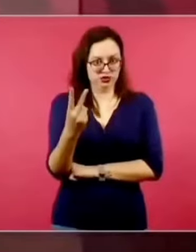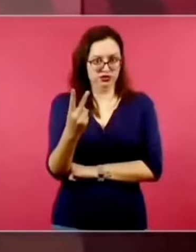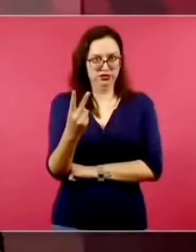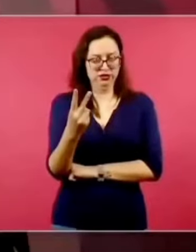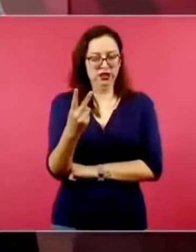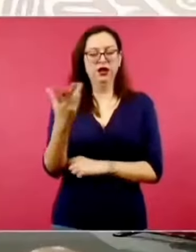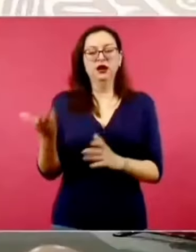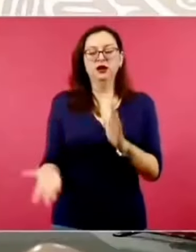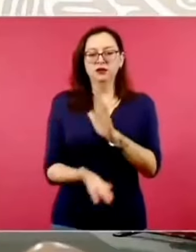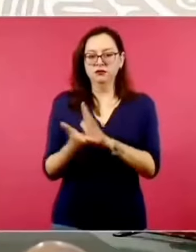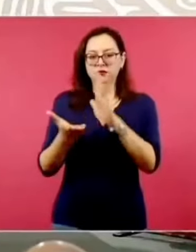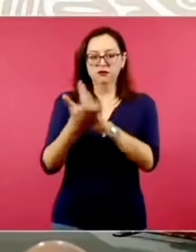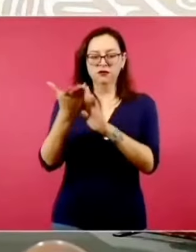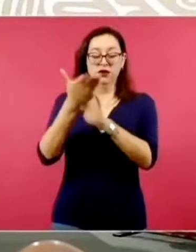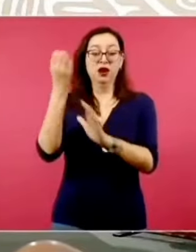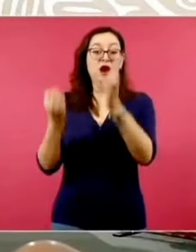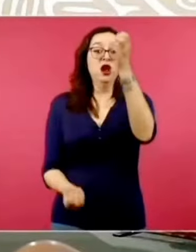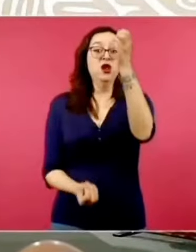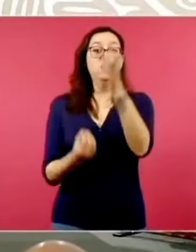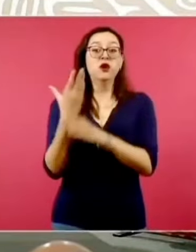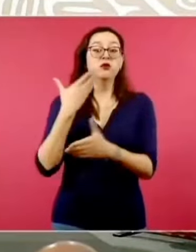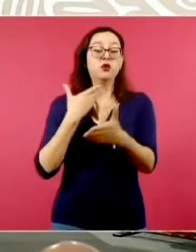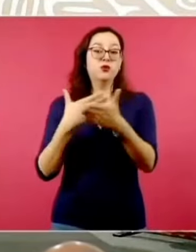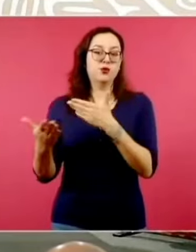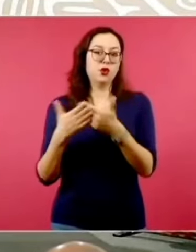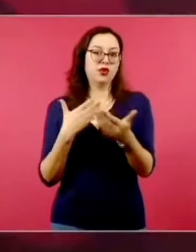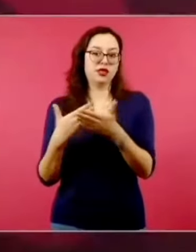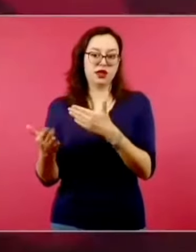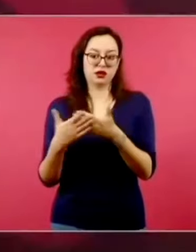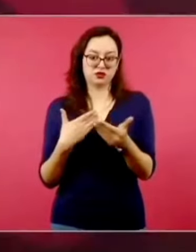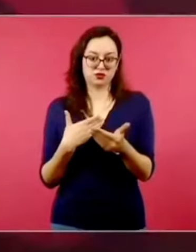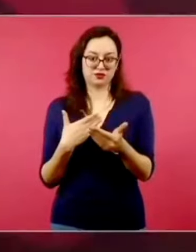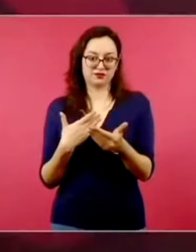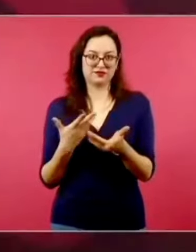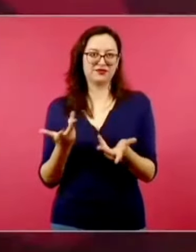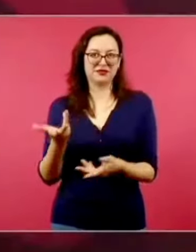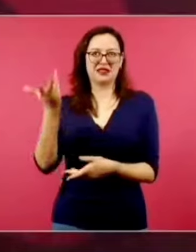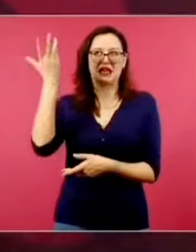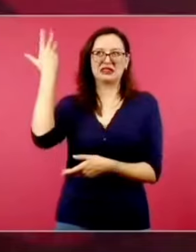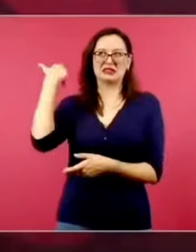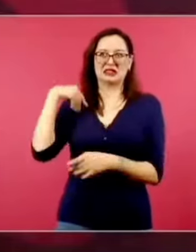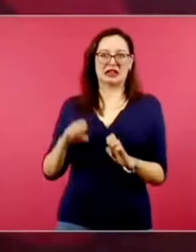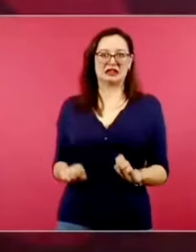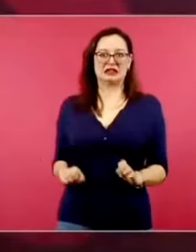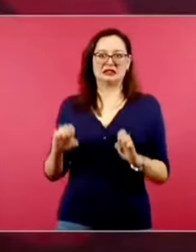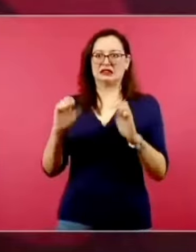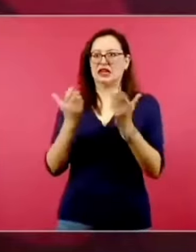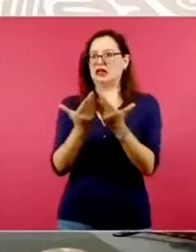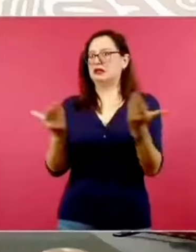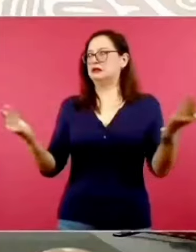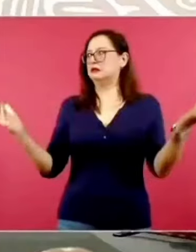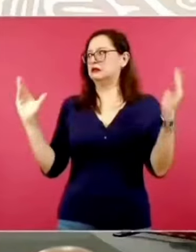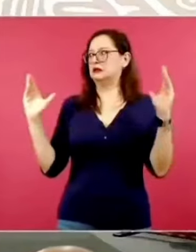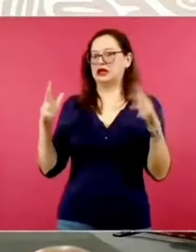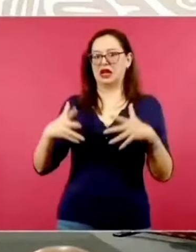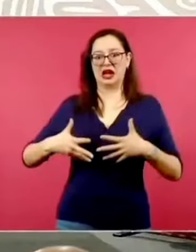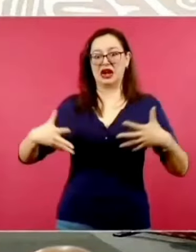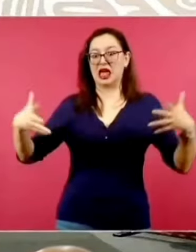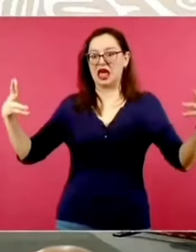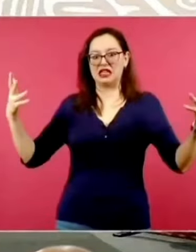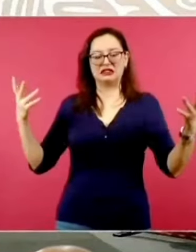donde no se requiere hacer toda la infraestructura para la instalación de turbinas sino se pueden poner casi en